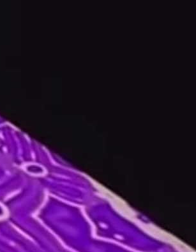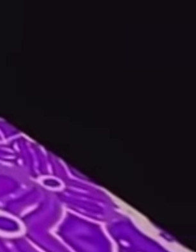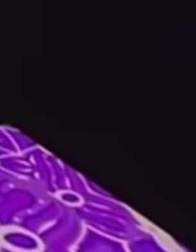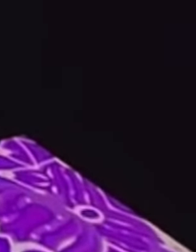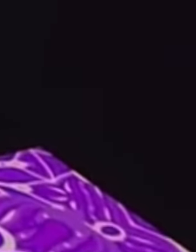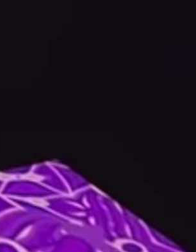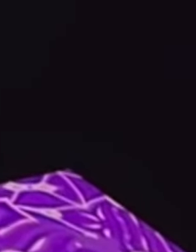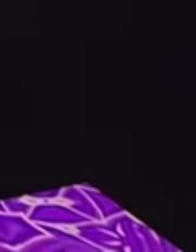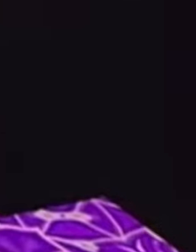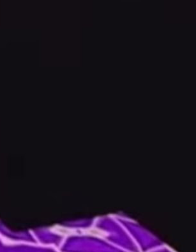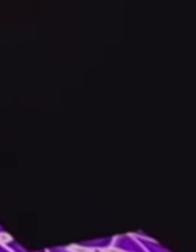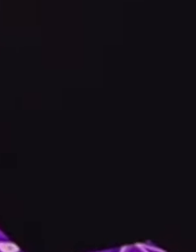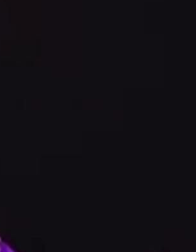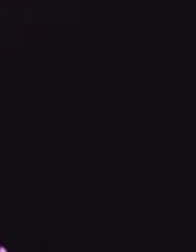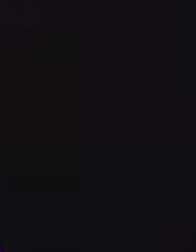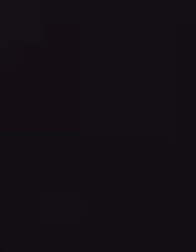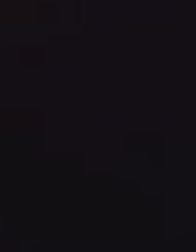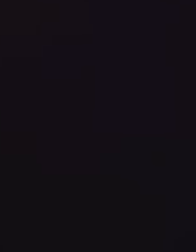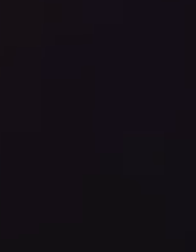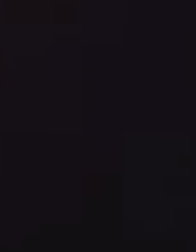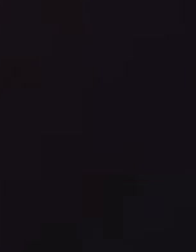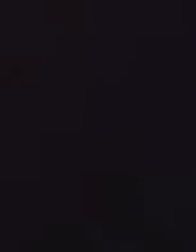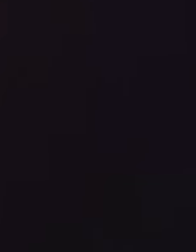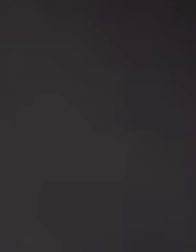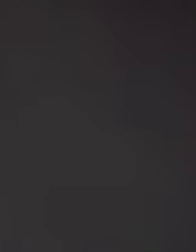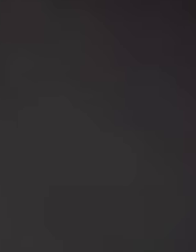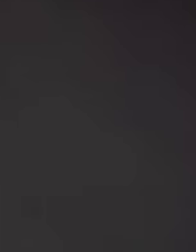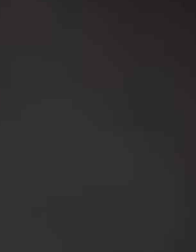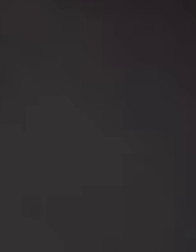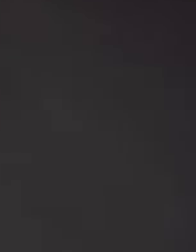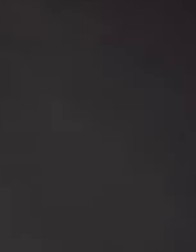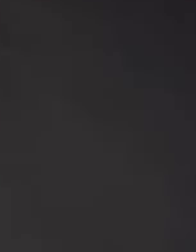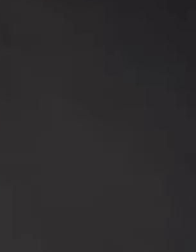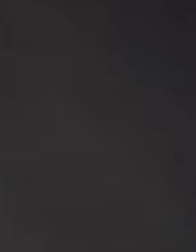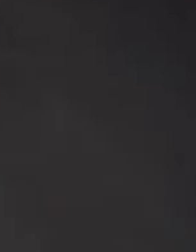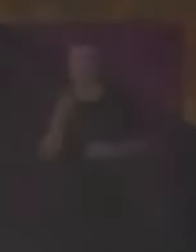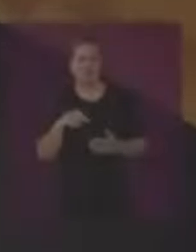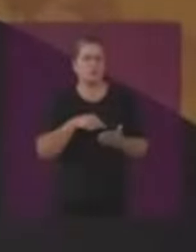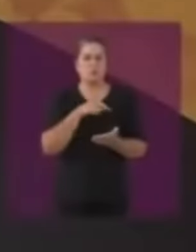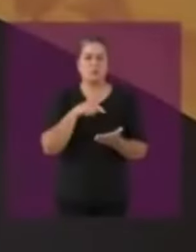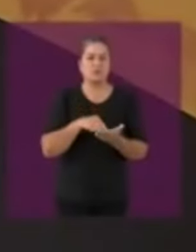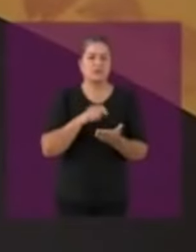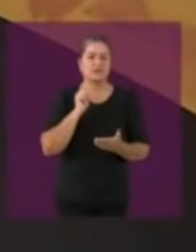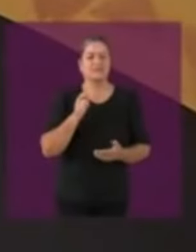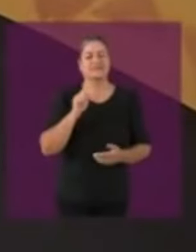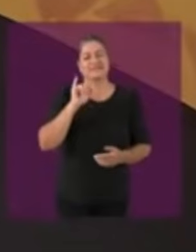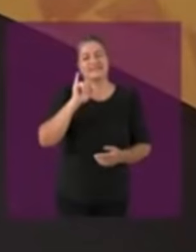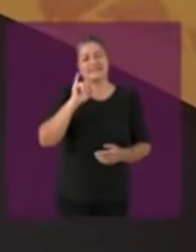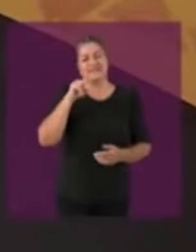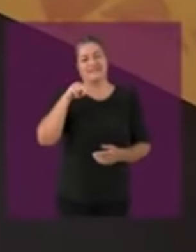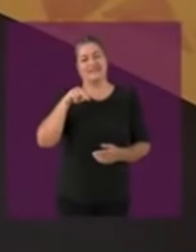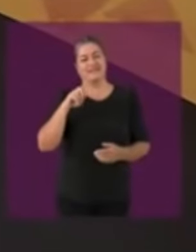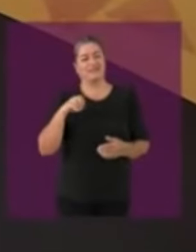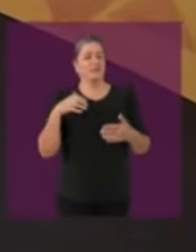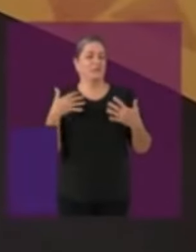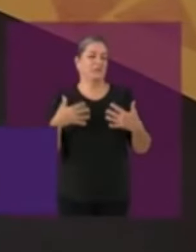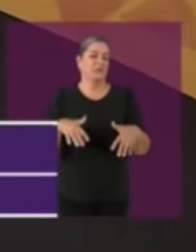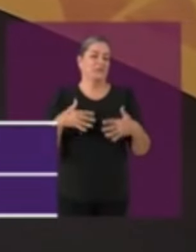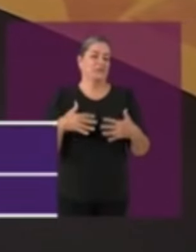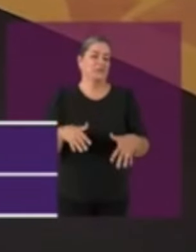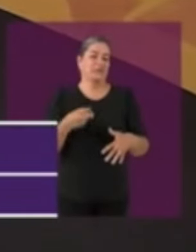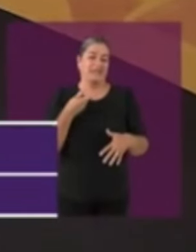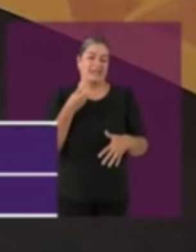hubo un proceso por una institución muy prestigiada de Guadalajara que llevó a cabo y fue